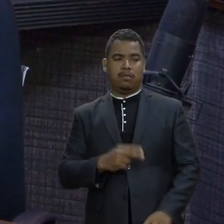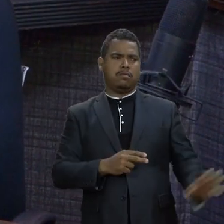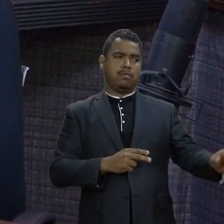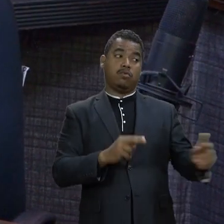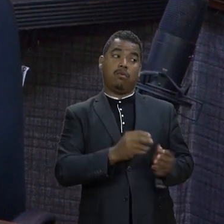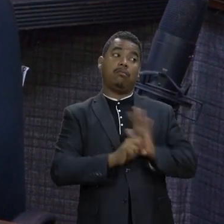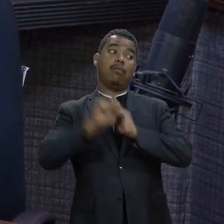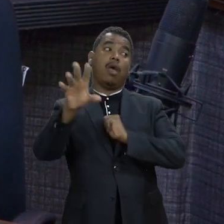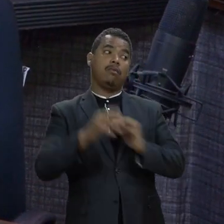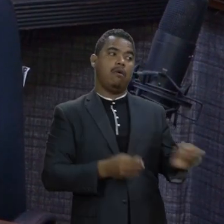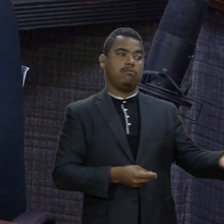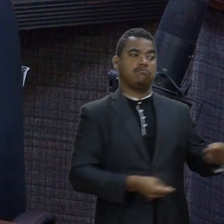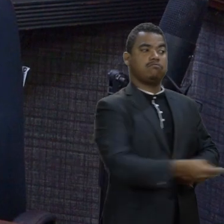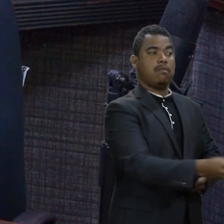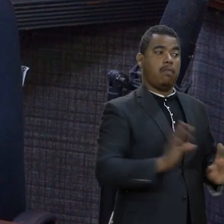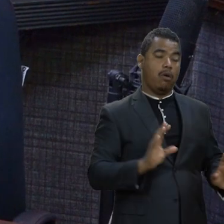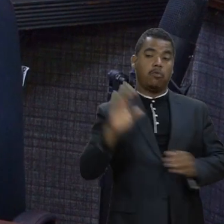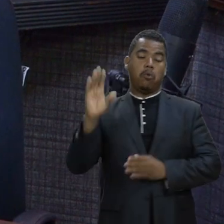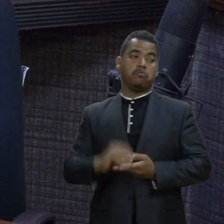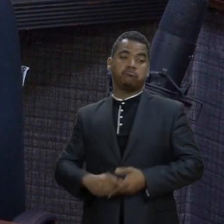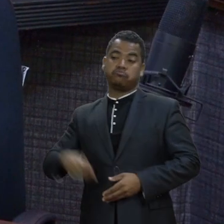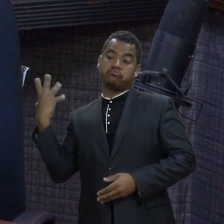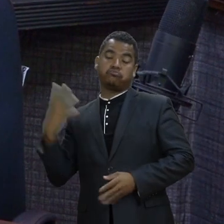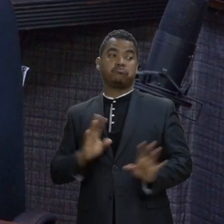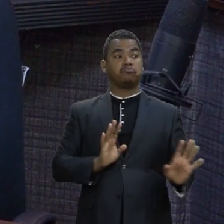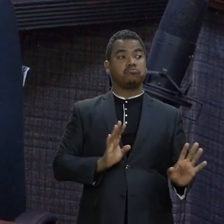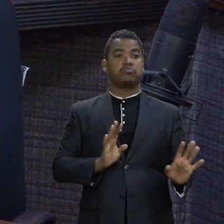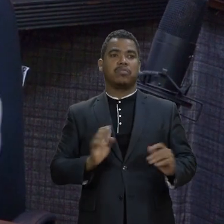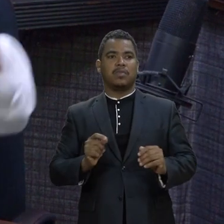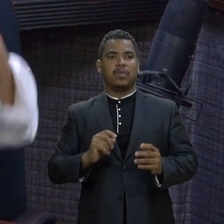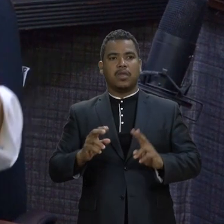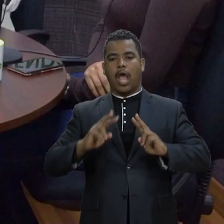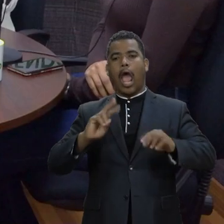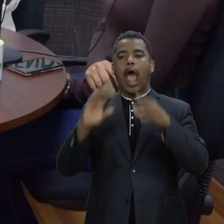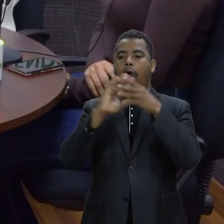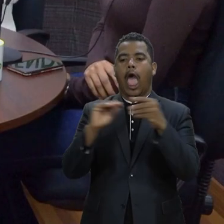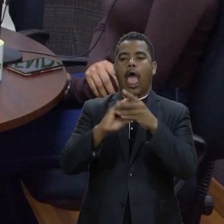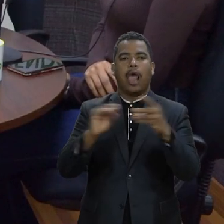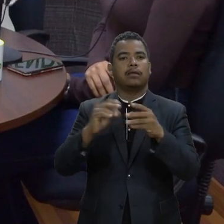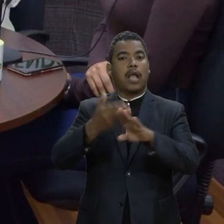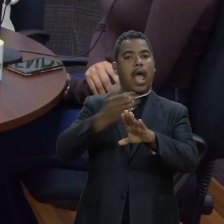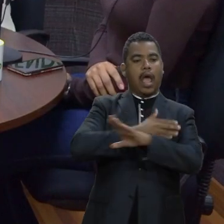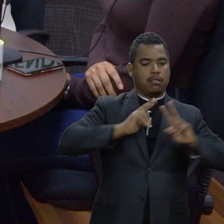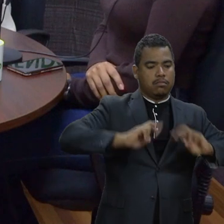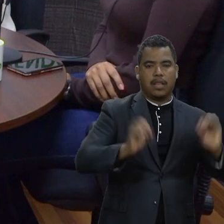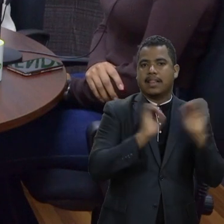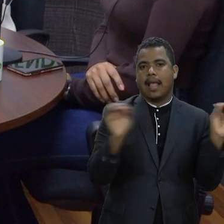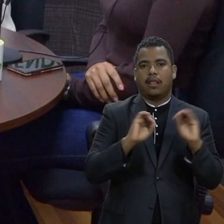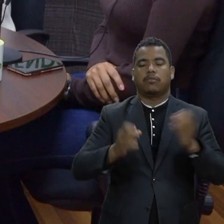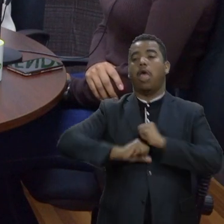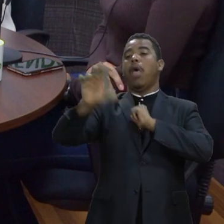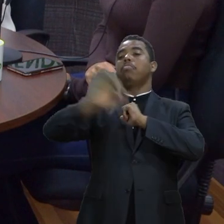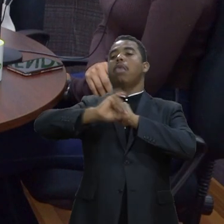entonces, poca gente, pocos alumnos quieren ser periodistas de calle, de reportar, ¿entiendes?